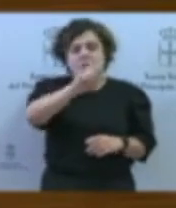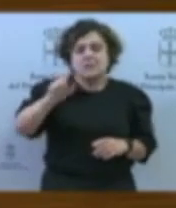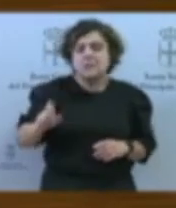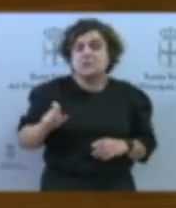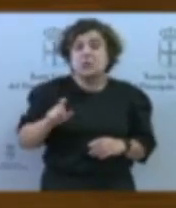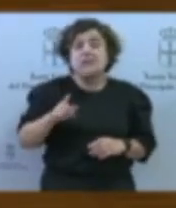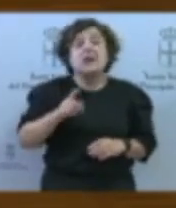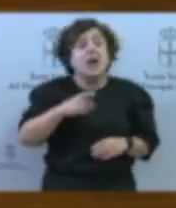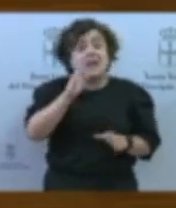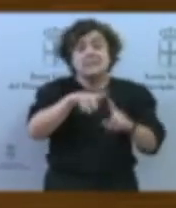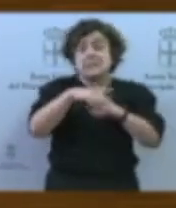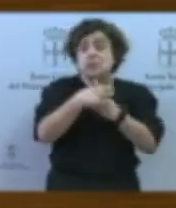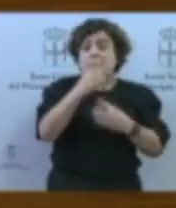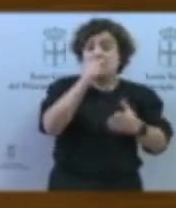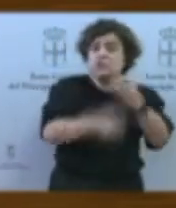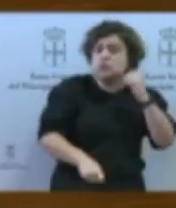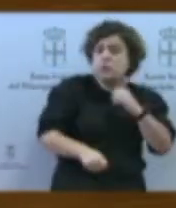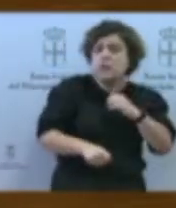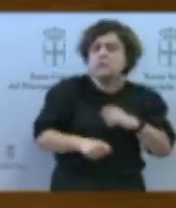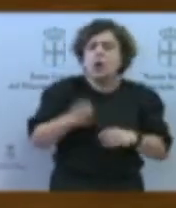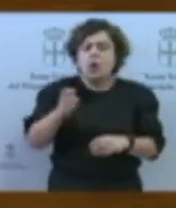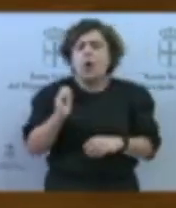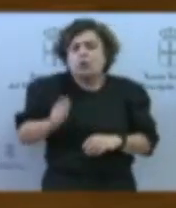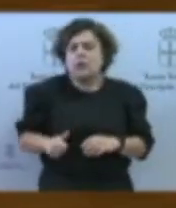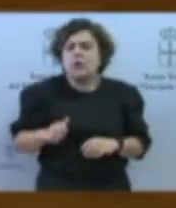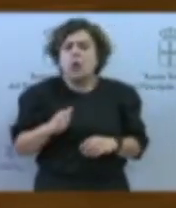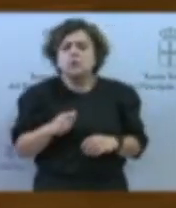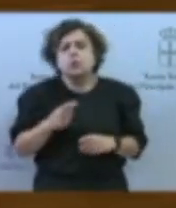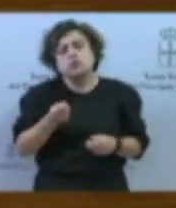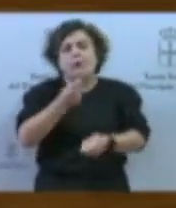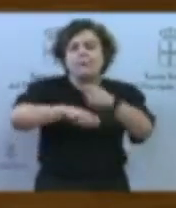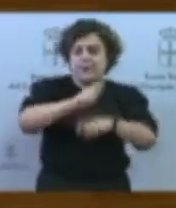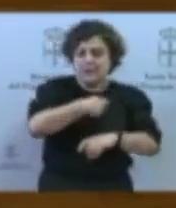la venden. El pueblo no la nombra siquiera, pero la compra con su sangre y la defiende y la salva.